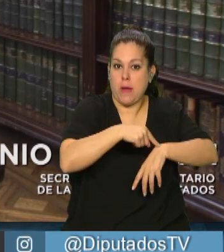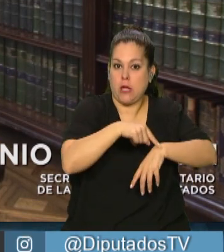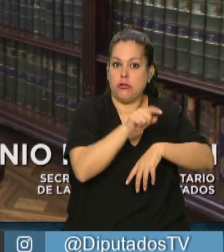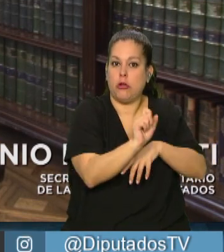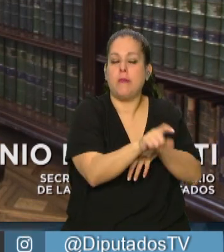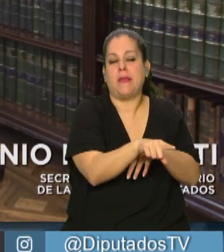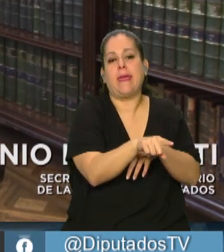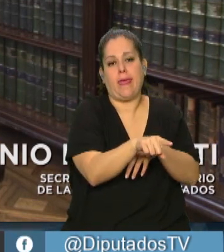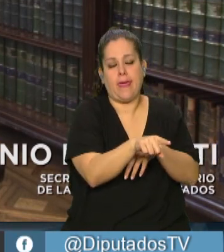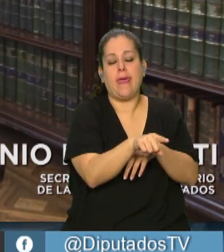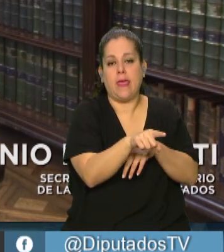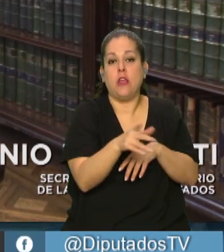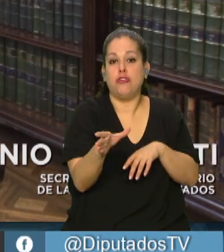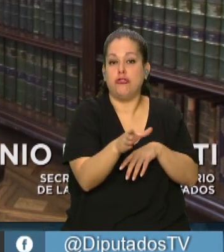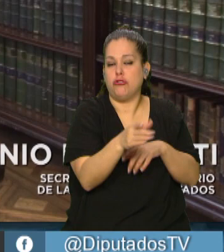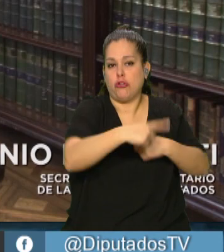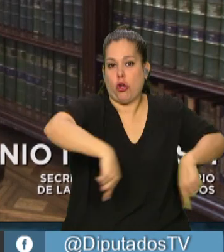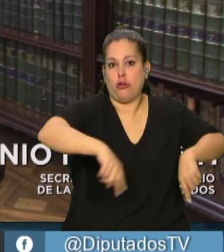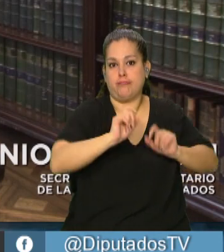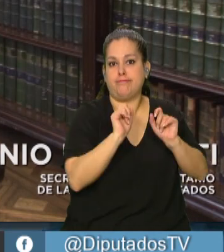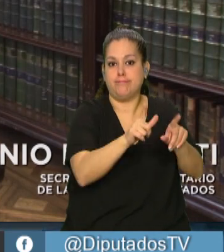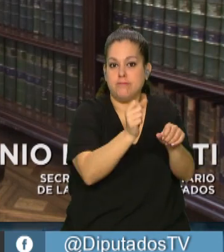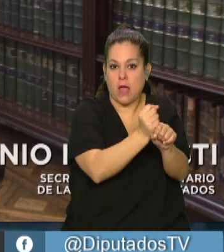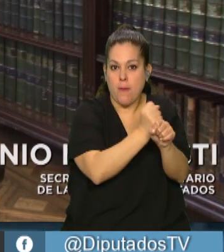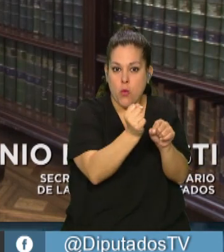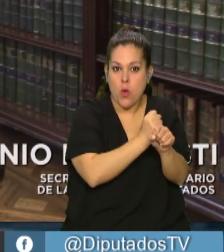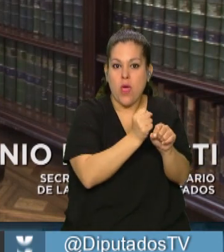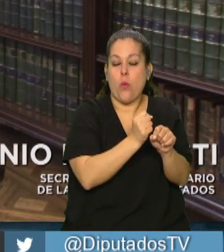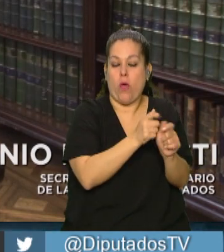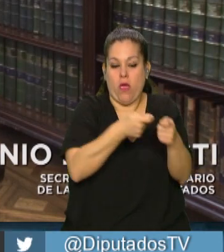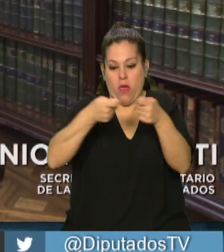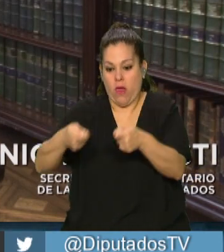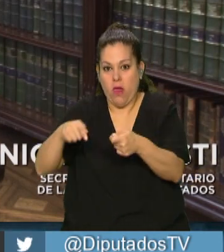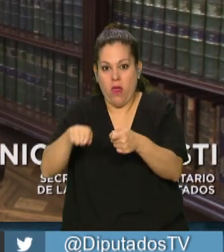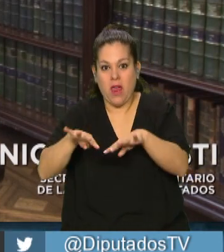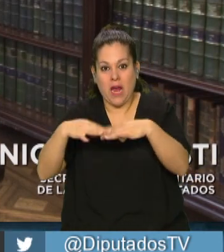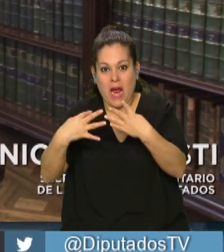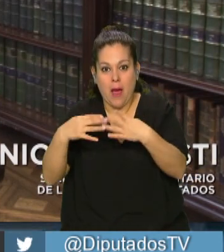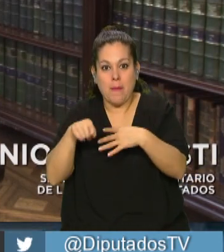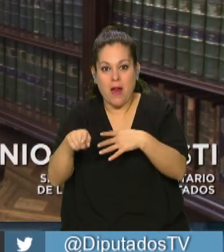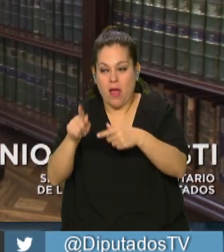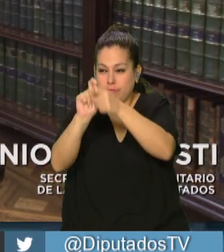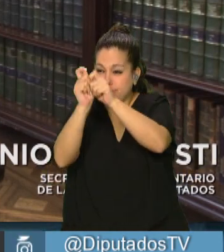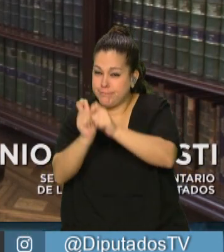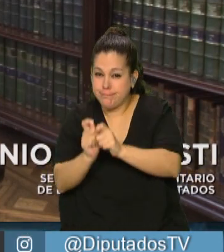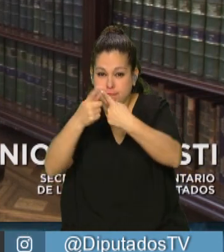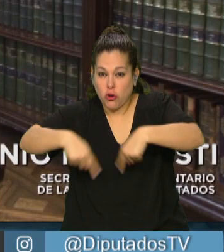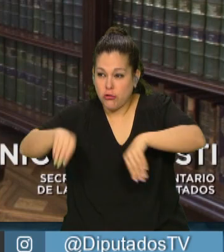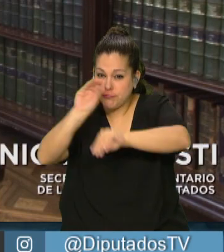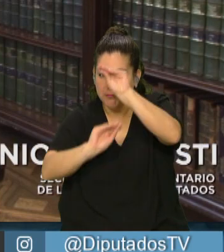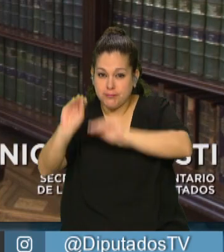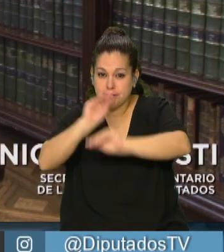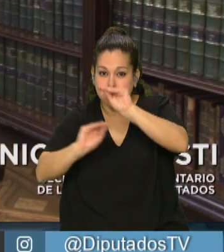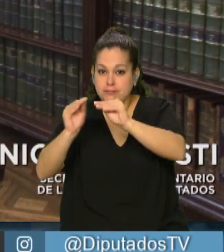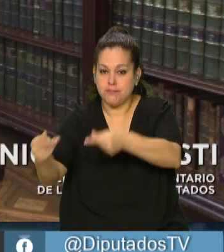es que todo lo que se apruebe en el recinto, todas esas modificaciones, la